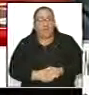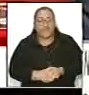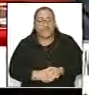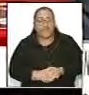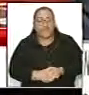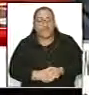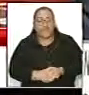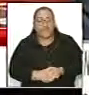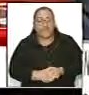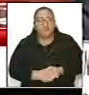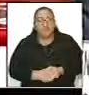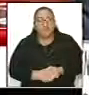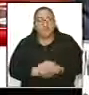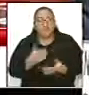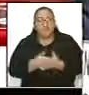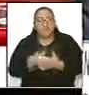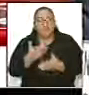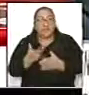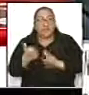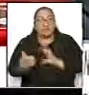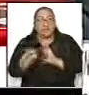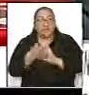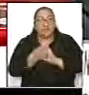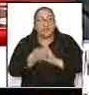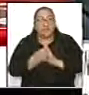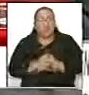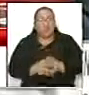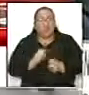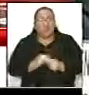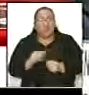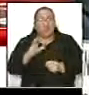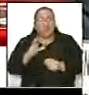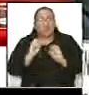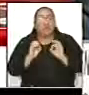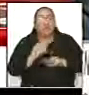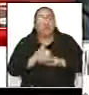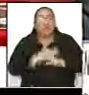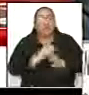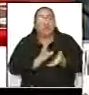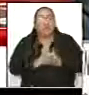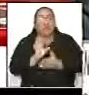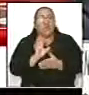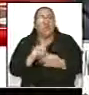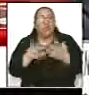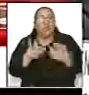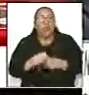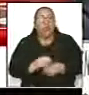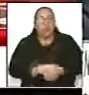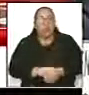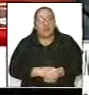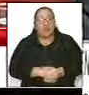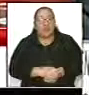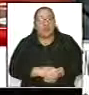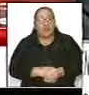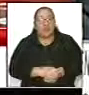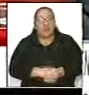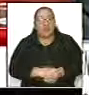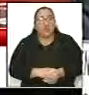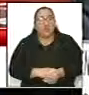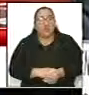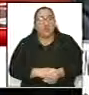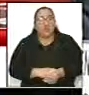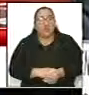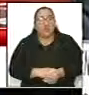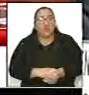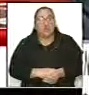óptica, propusieron una adenda número 3, el mismo que fue rechazada por el concesionario. En tanto, la red es un elefante